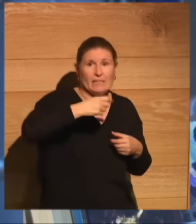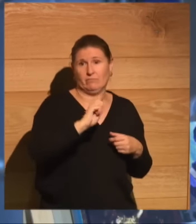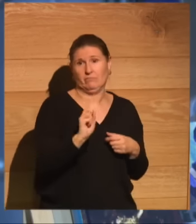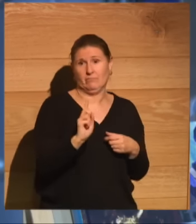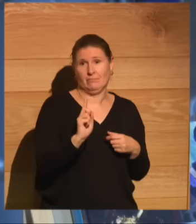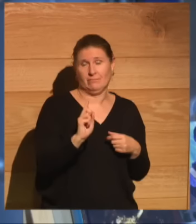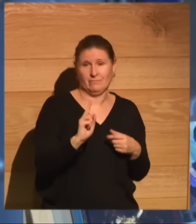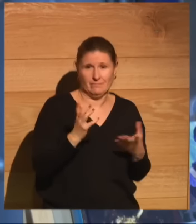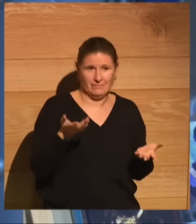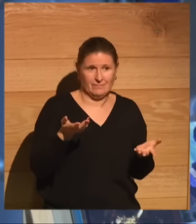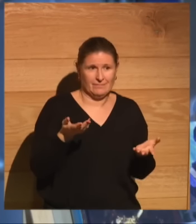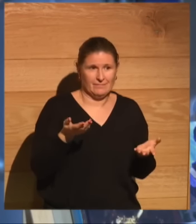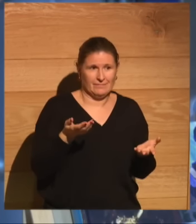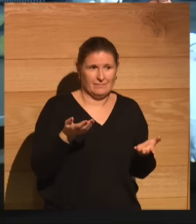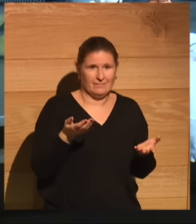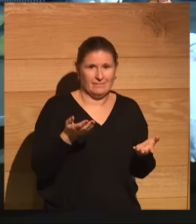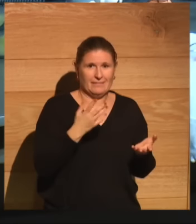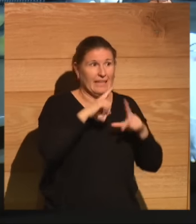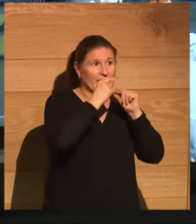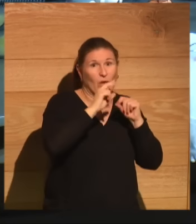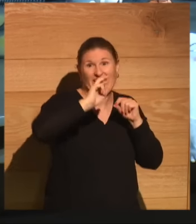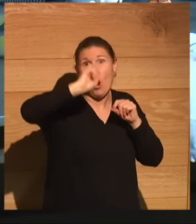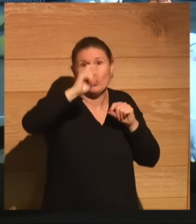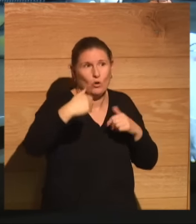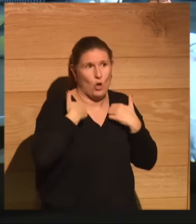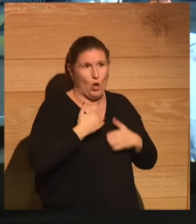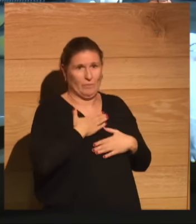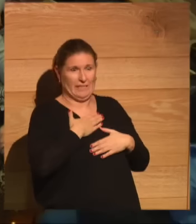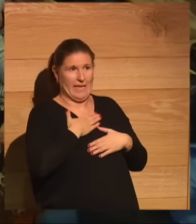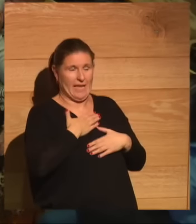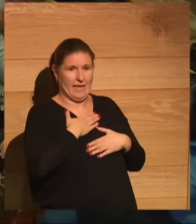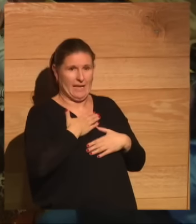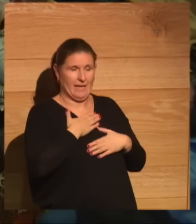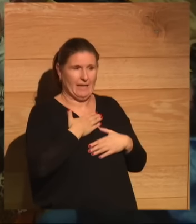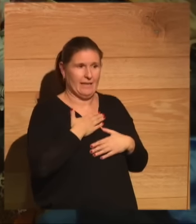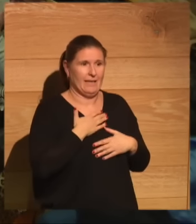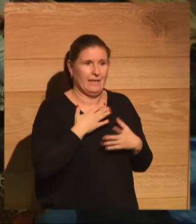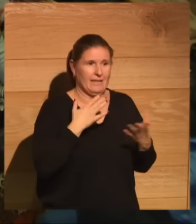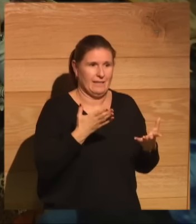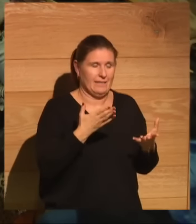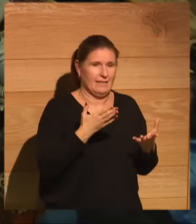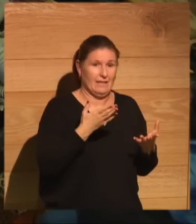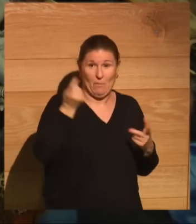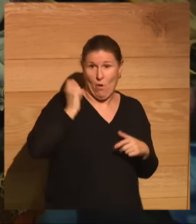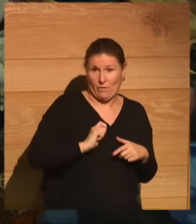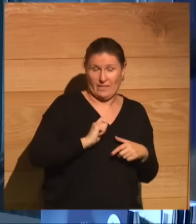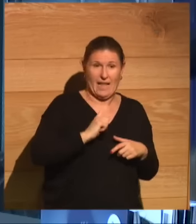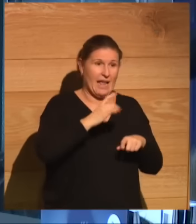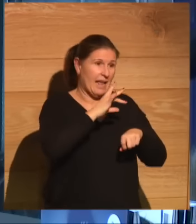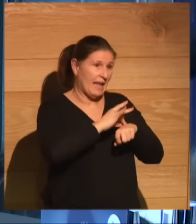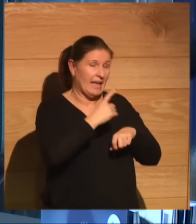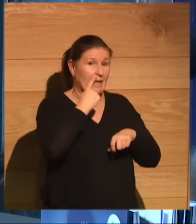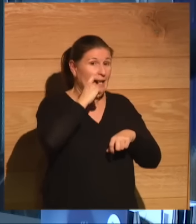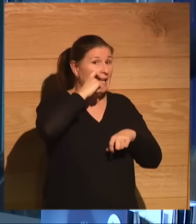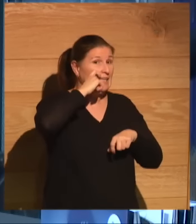ajena. Claro. Y aparte te pone una. Te pincha, te pone anestesia primero. El dentista es boca ajena, por boca favor,